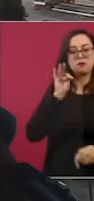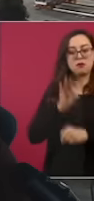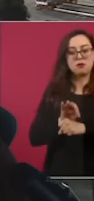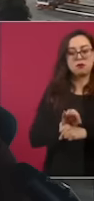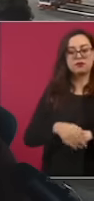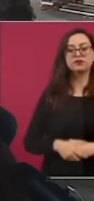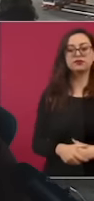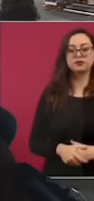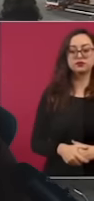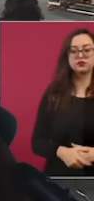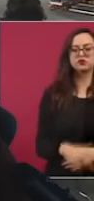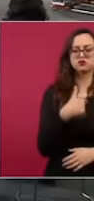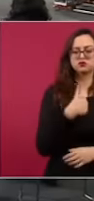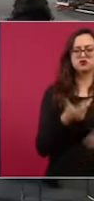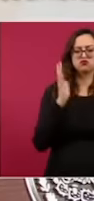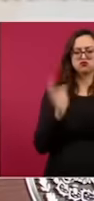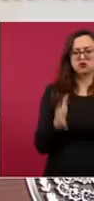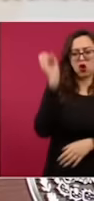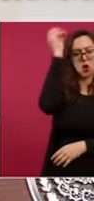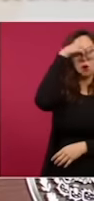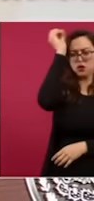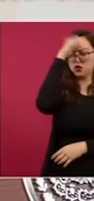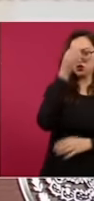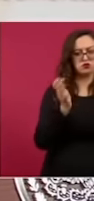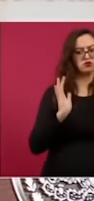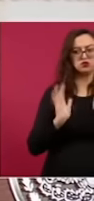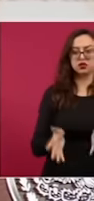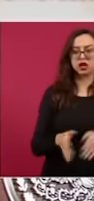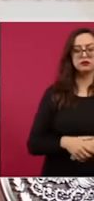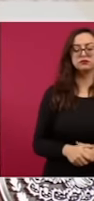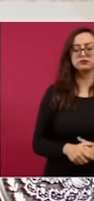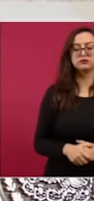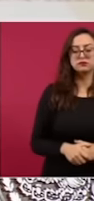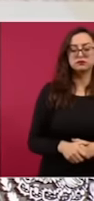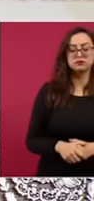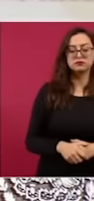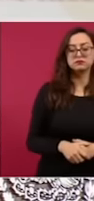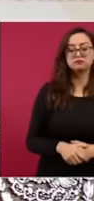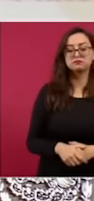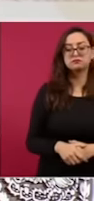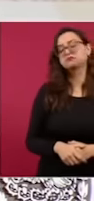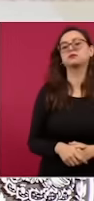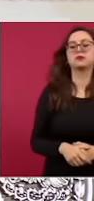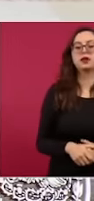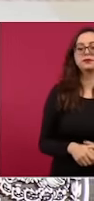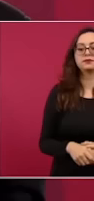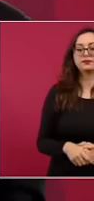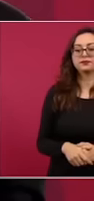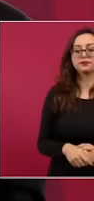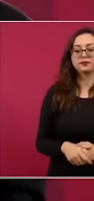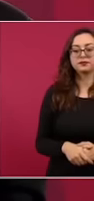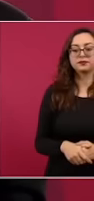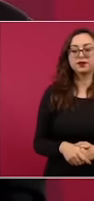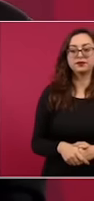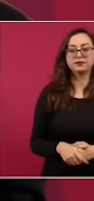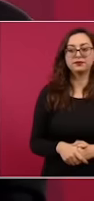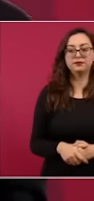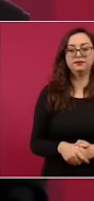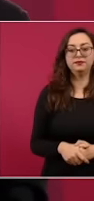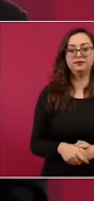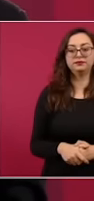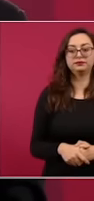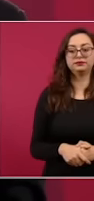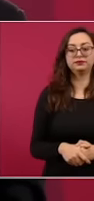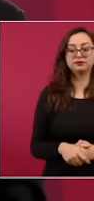ya fijé mi postura desde ayer. La política exterior de México tiene como principio